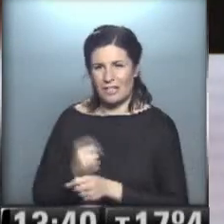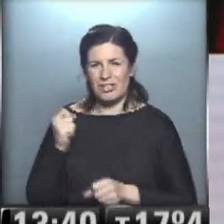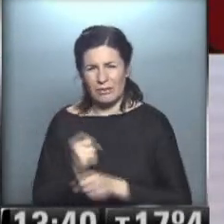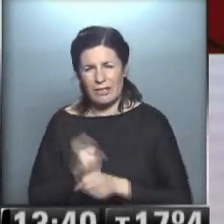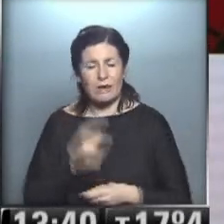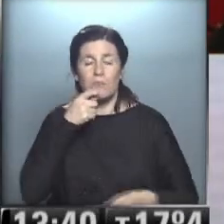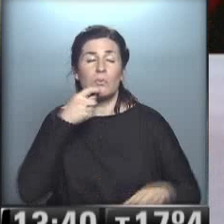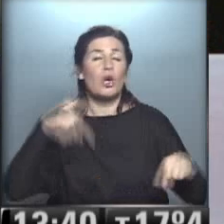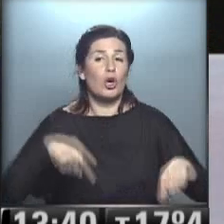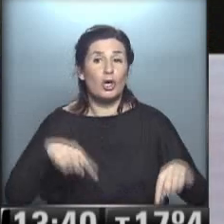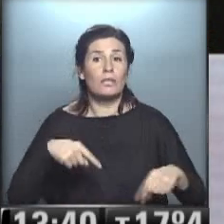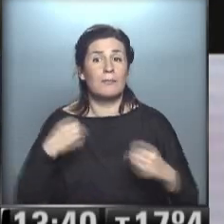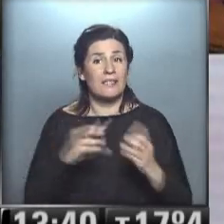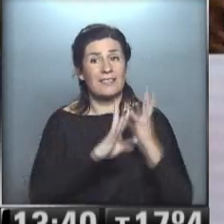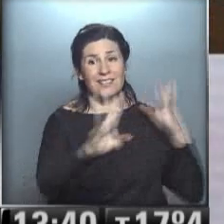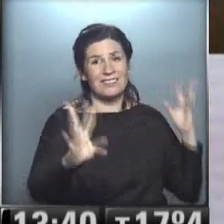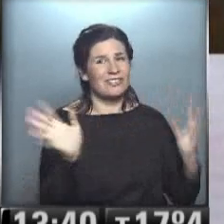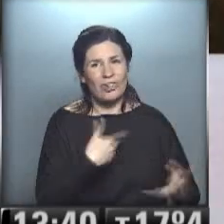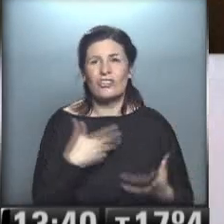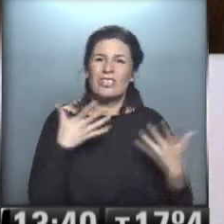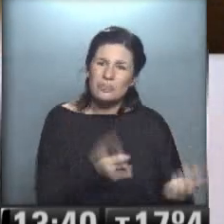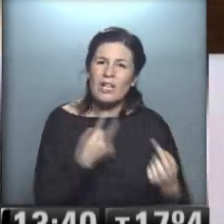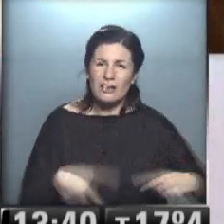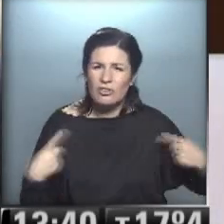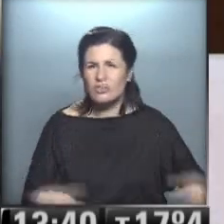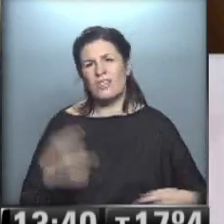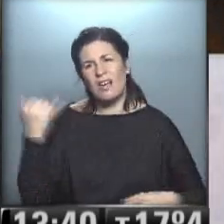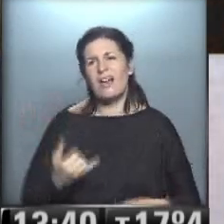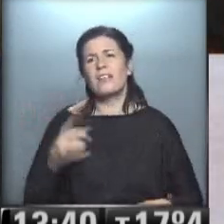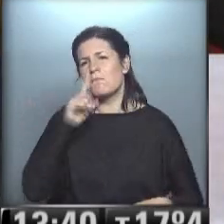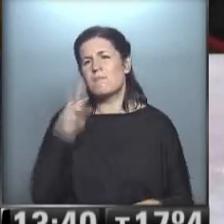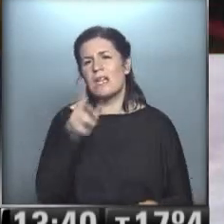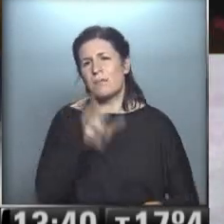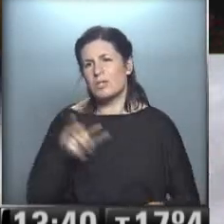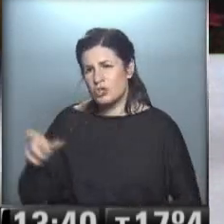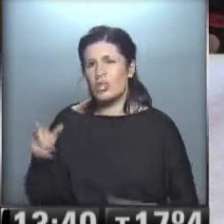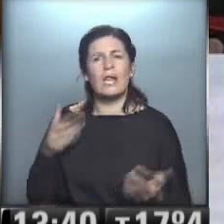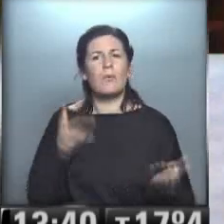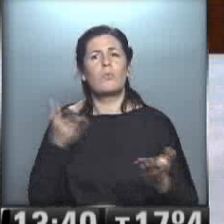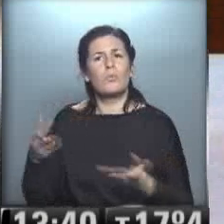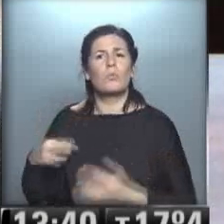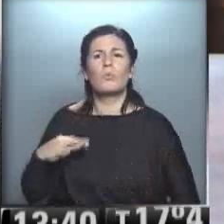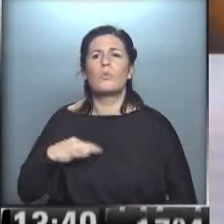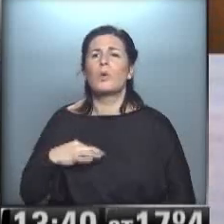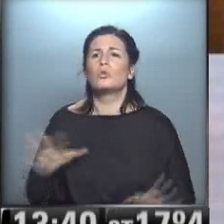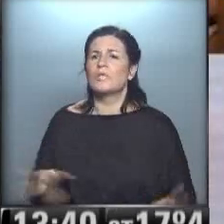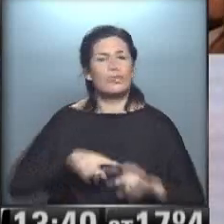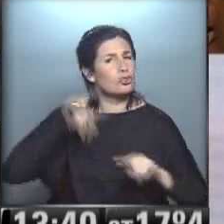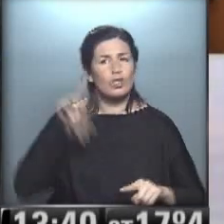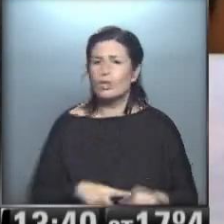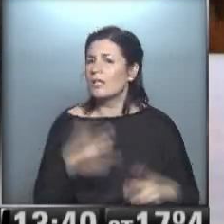poder acompañar a los peregrinos y servirlos, son cerca de 1000 servidores que están durante todo el